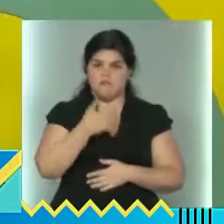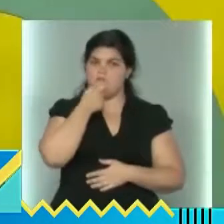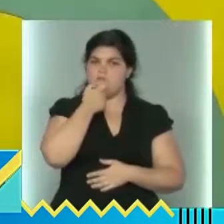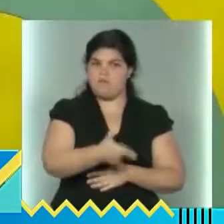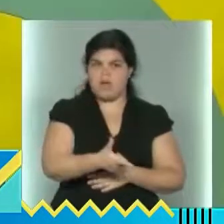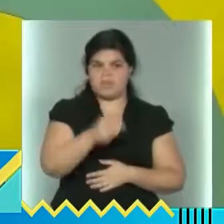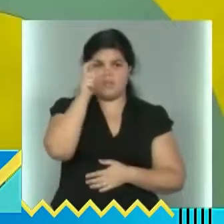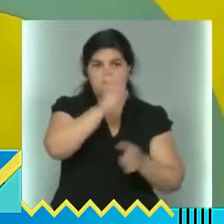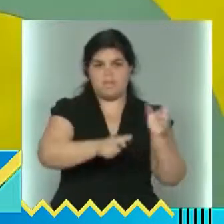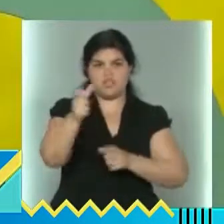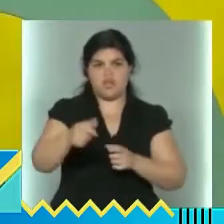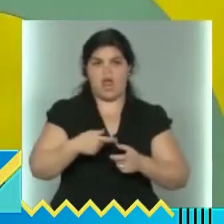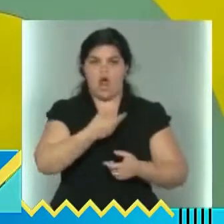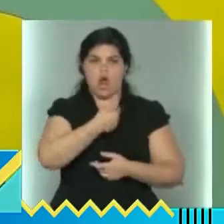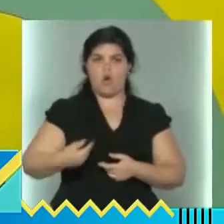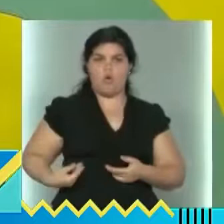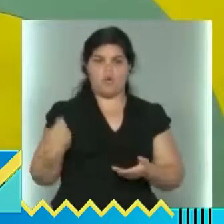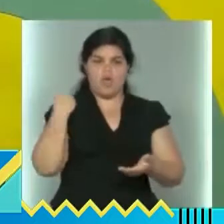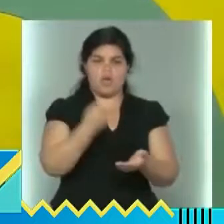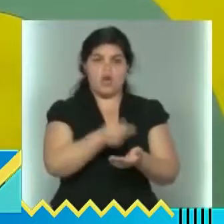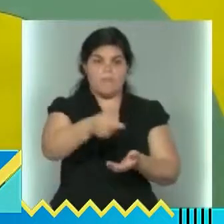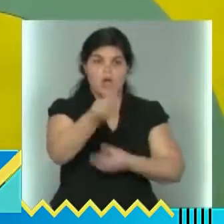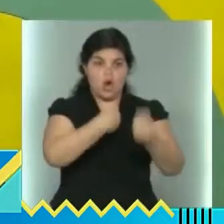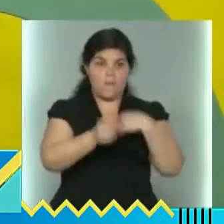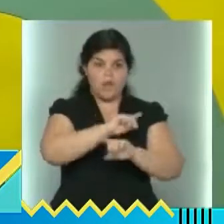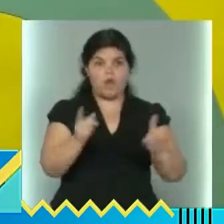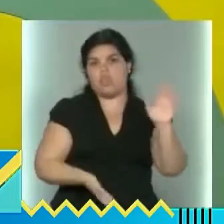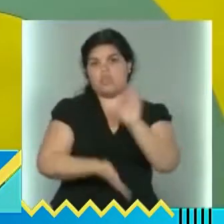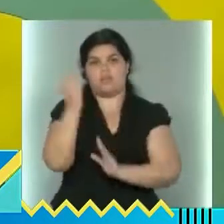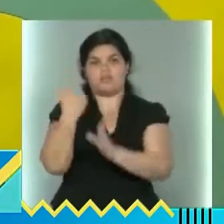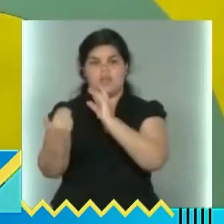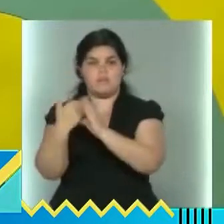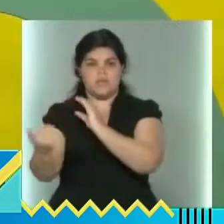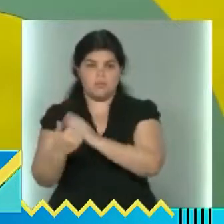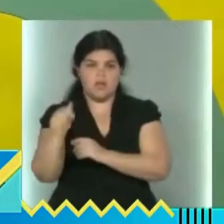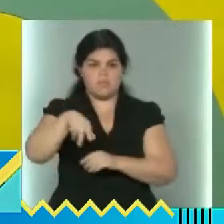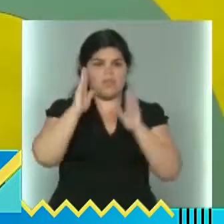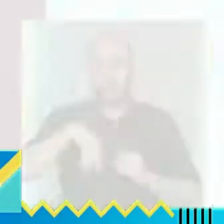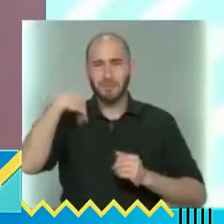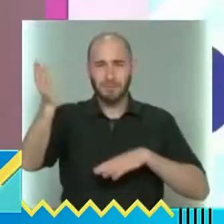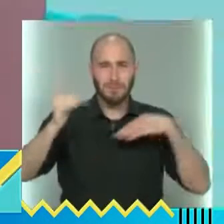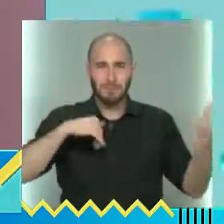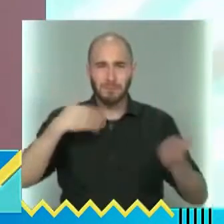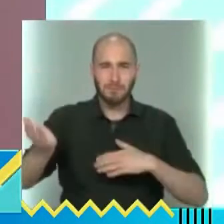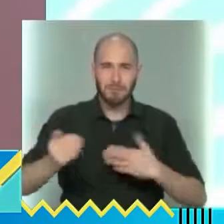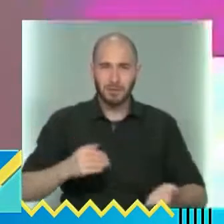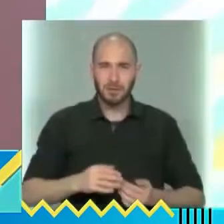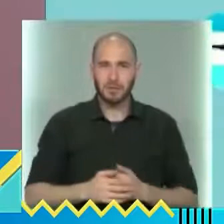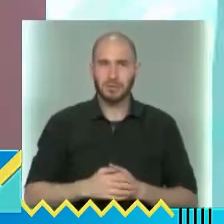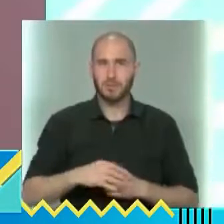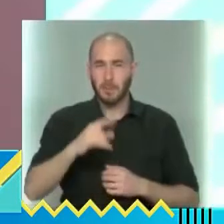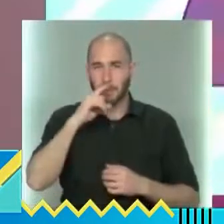millones afuera, claro, total, el que no come se va. Entonces me parece que poner el acento en Venezuela es una obligación. Entonces sostener a lo de